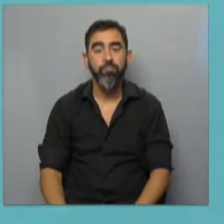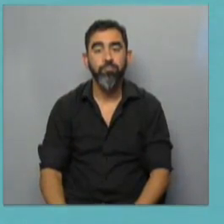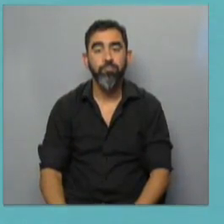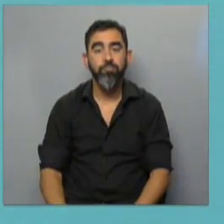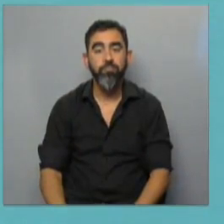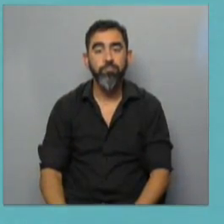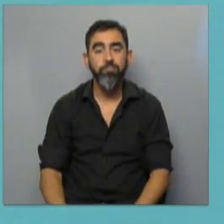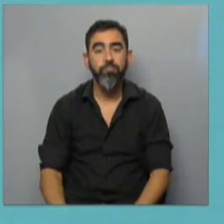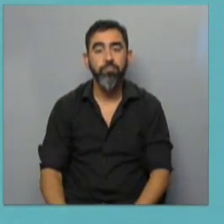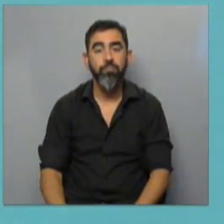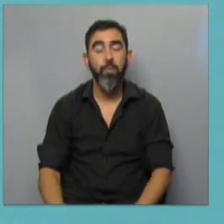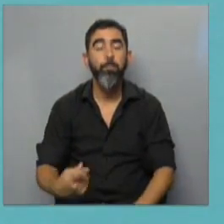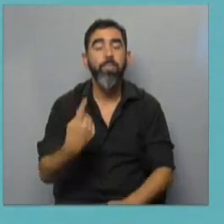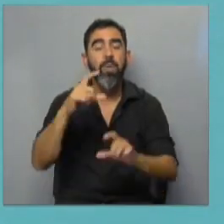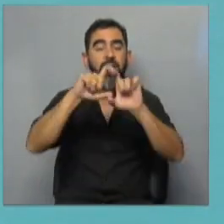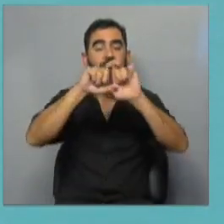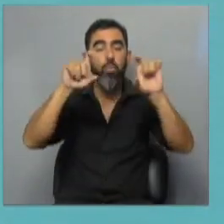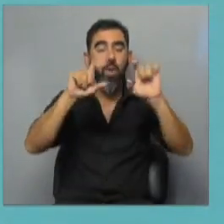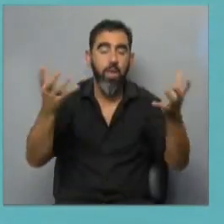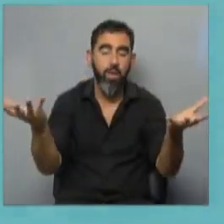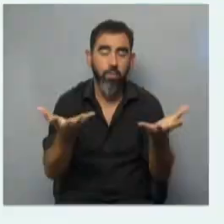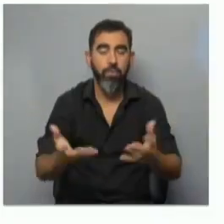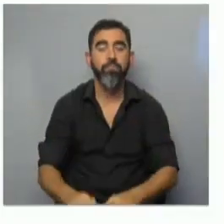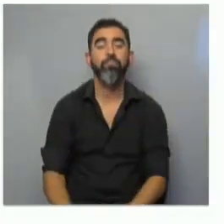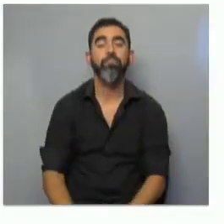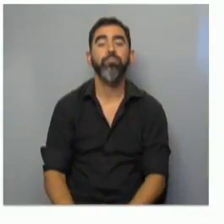vamos a compartir ahora los principales titulares